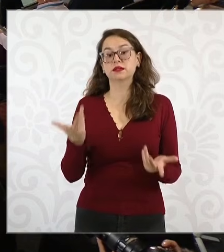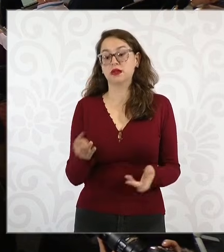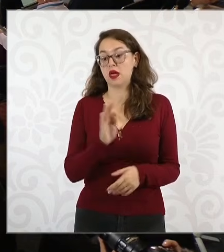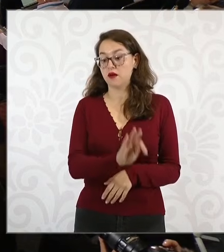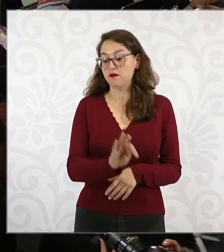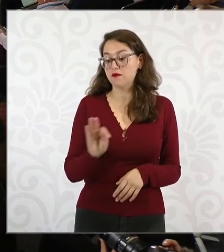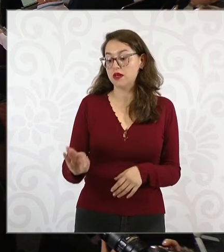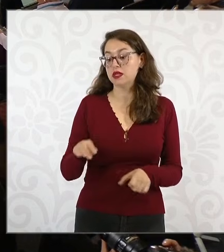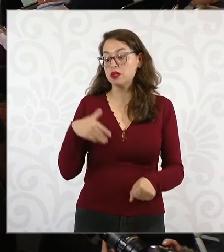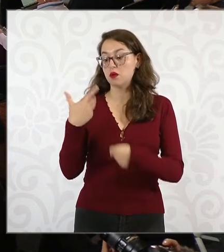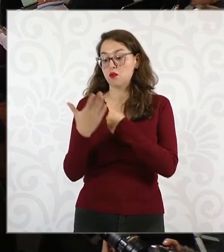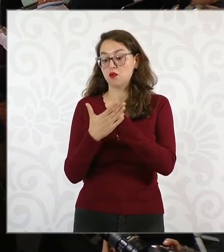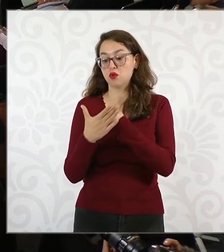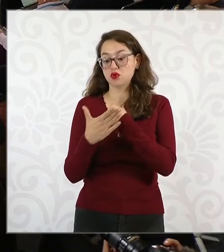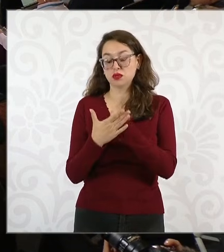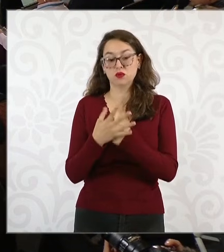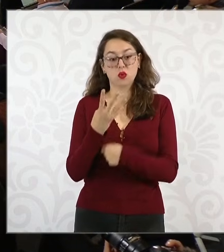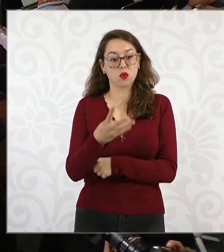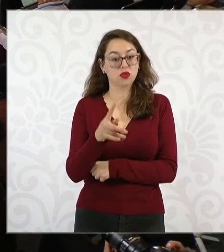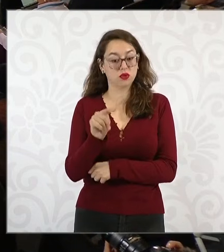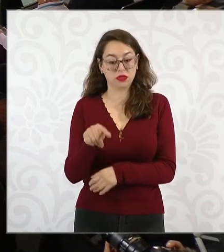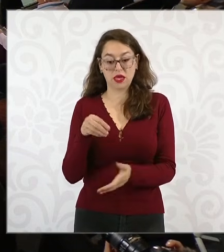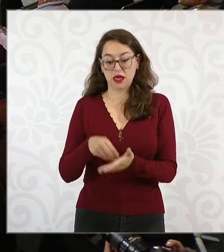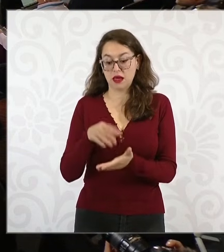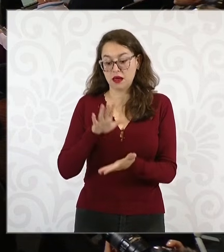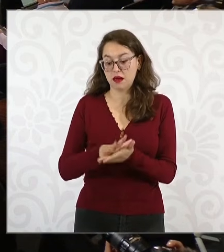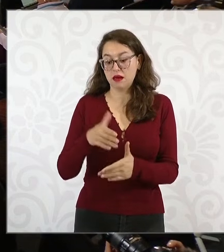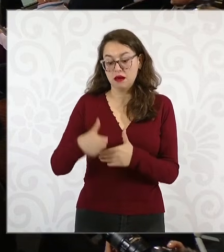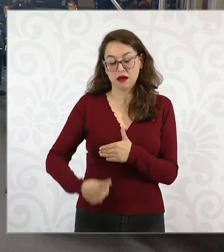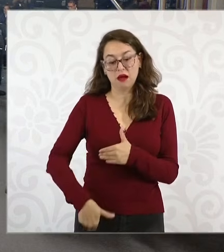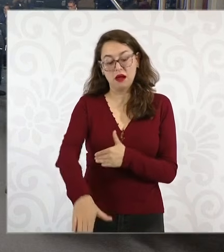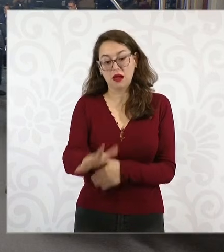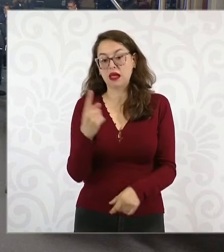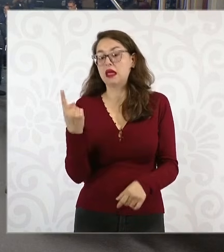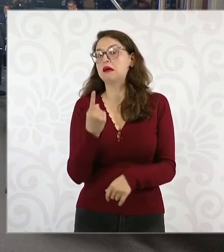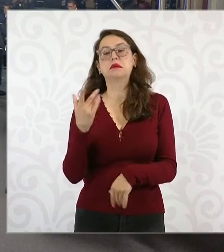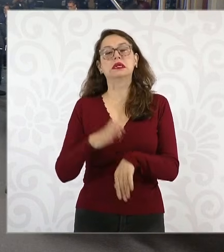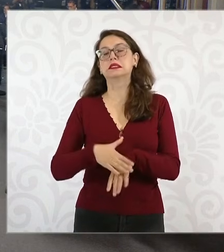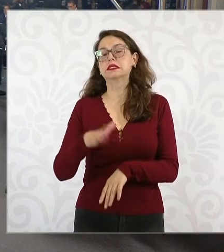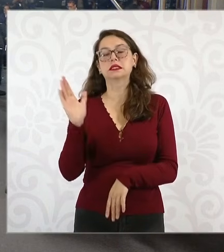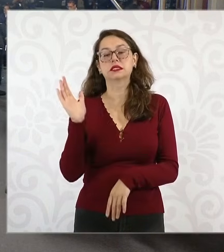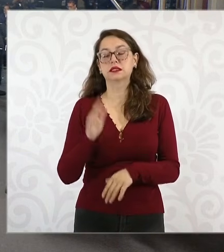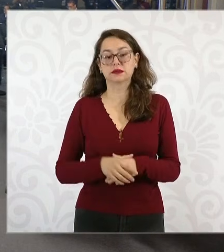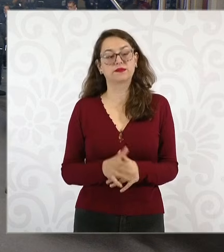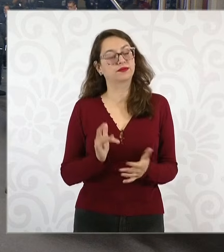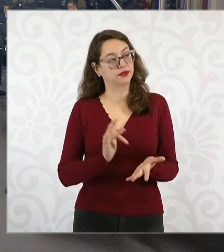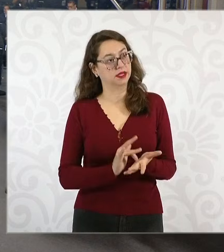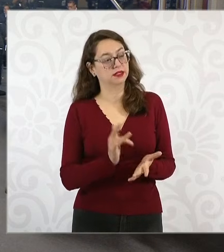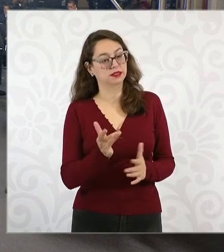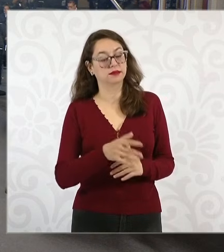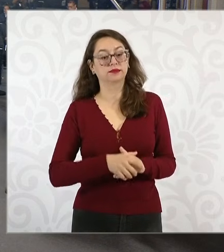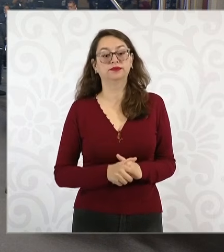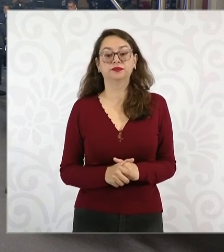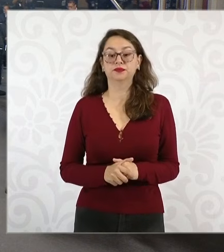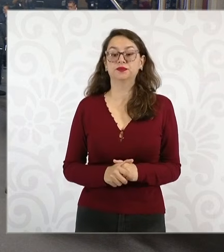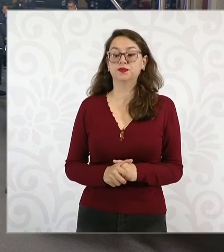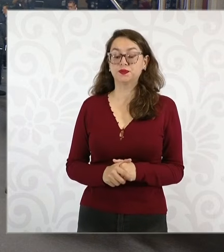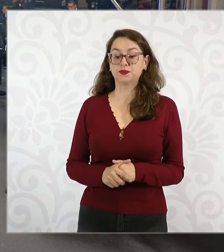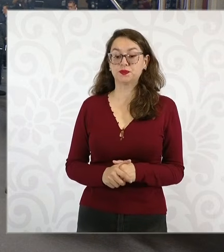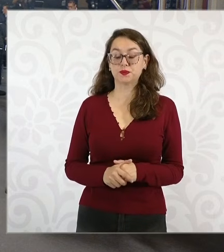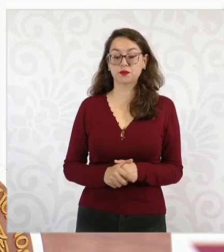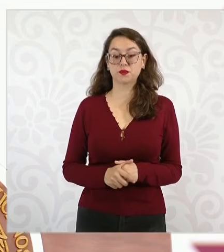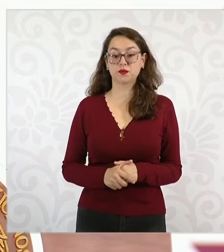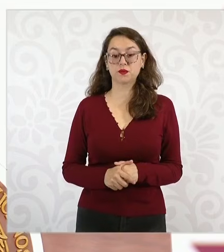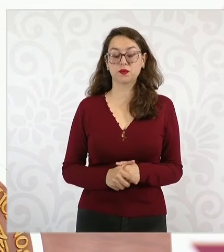como este de la Cuarta Transformación? Bueno, nosotros hicimos Le algo agradezco. muy importante